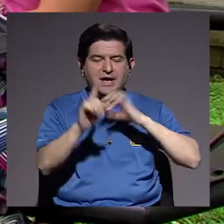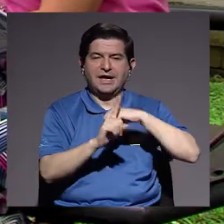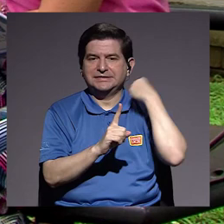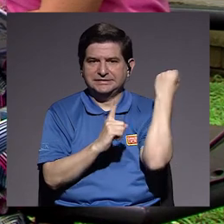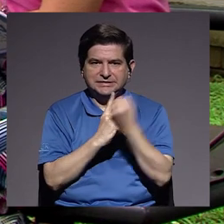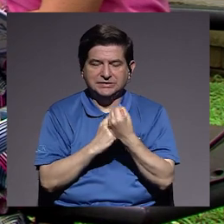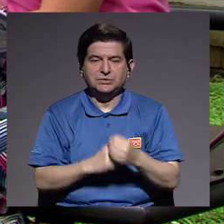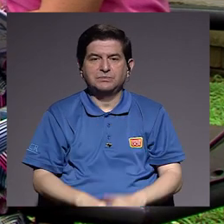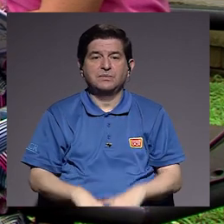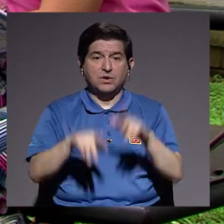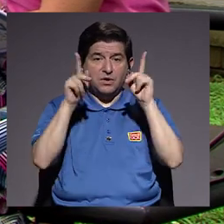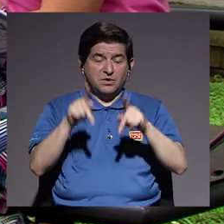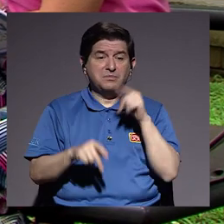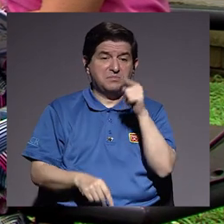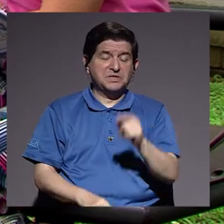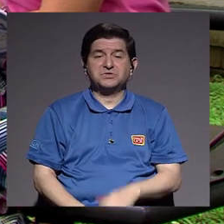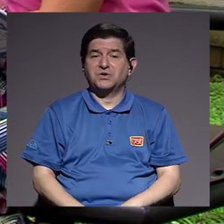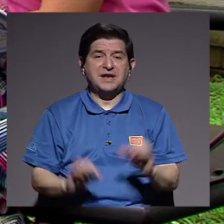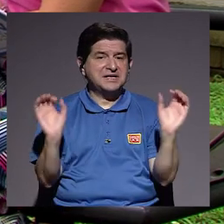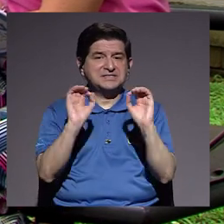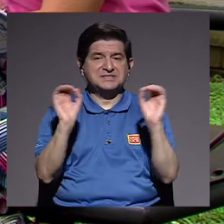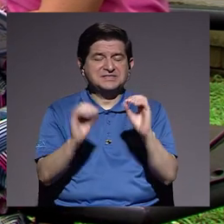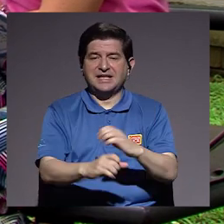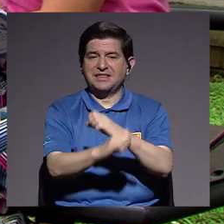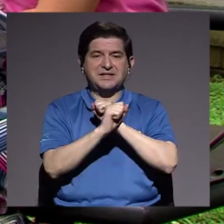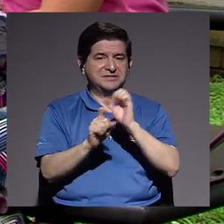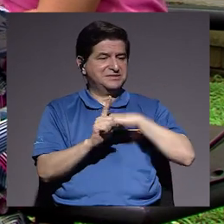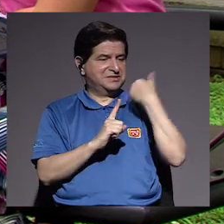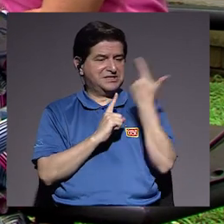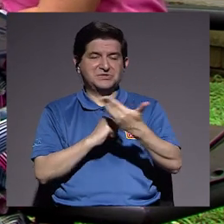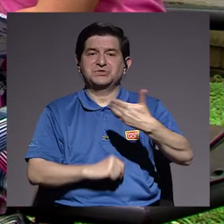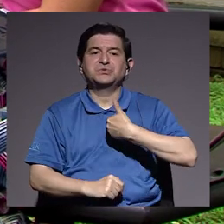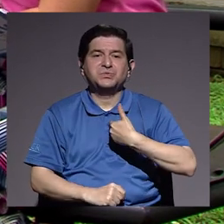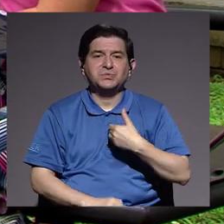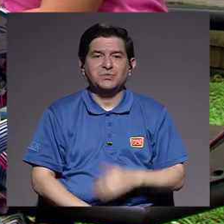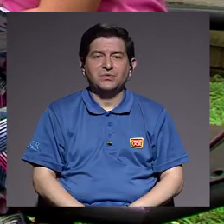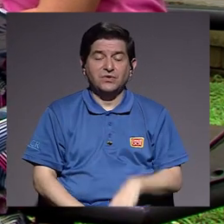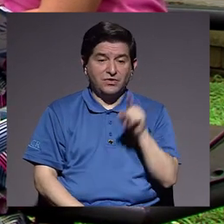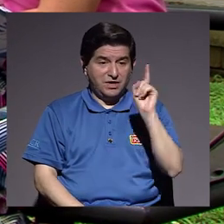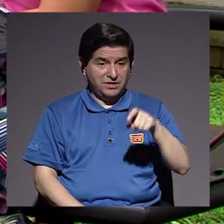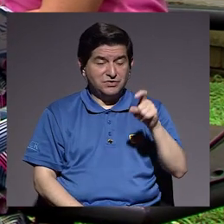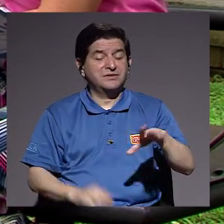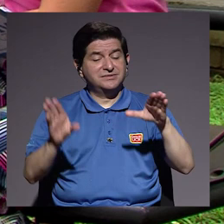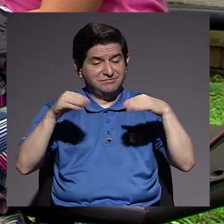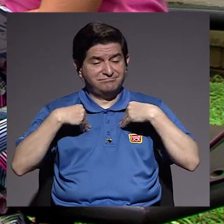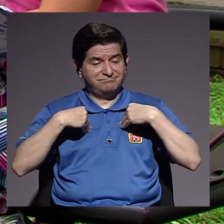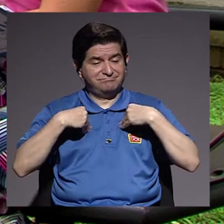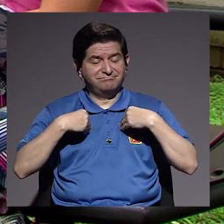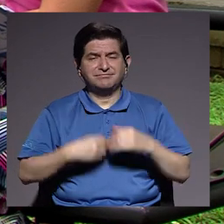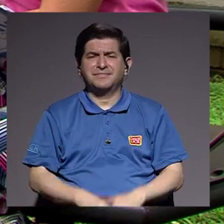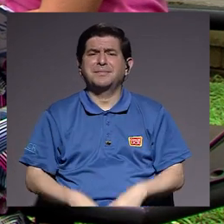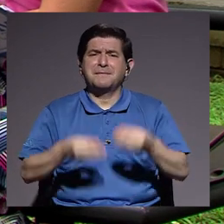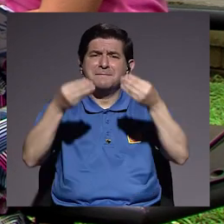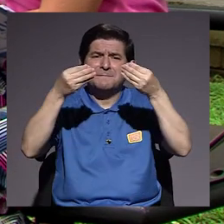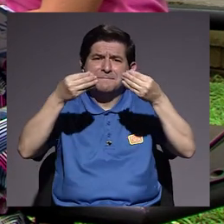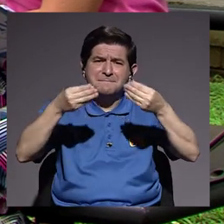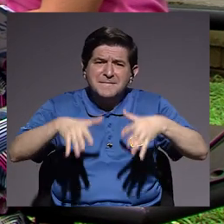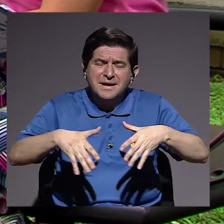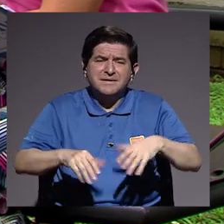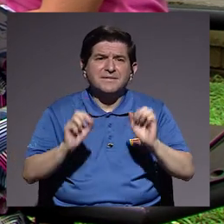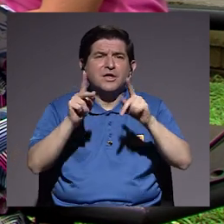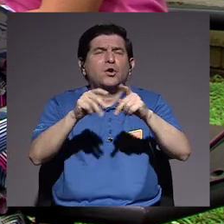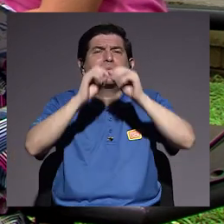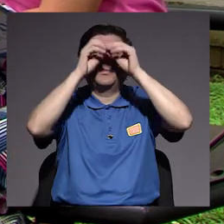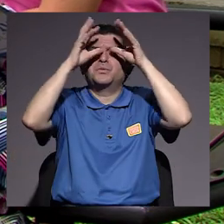tipo de condiciones. Y son personas que se las están jugando sin ningún tipo de seguro social, ¿verdad? Y esto creo que es necesario también asentarlo, porque hemos perdido